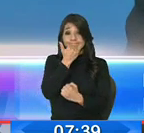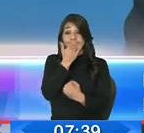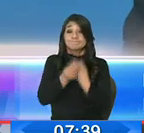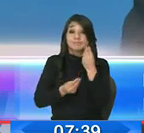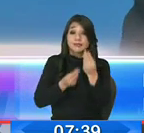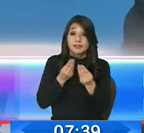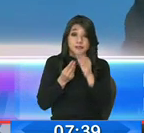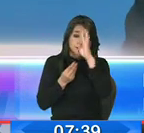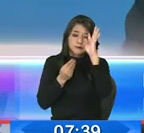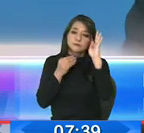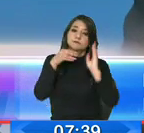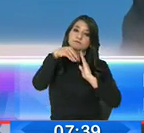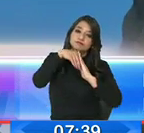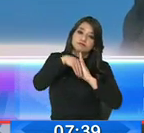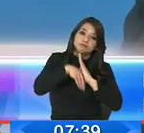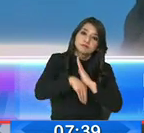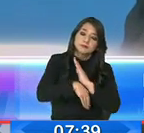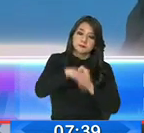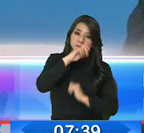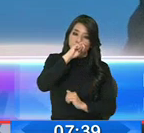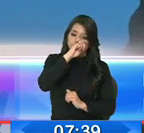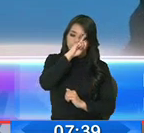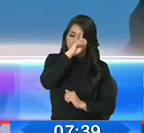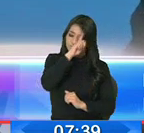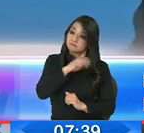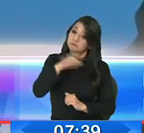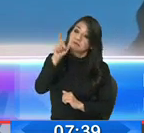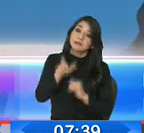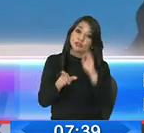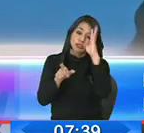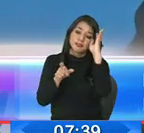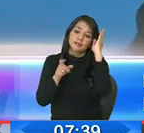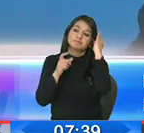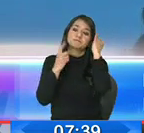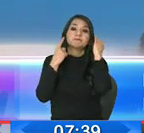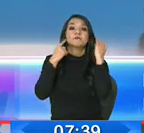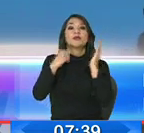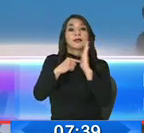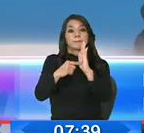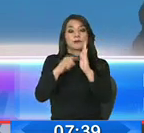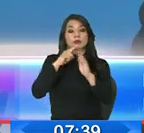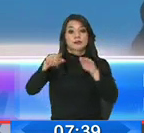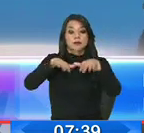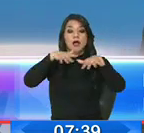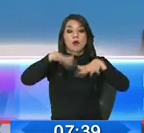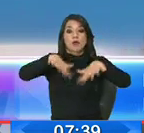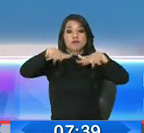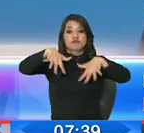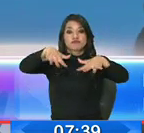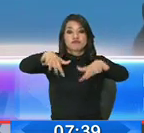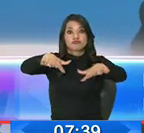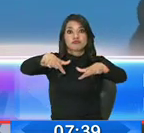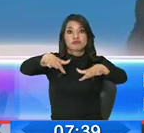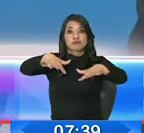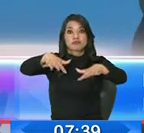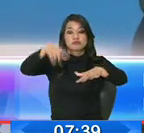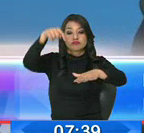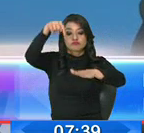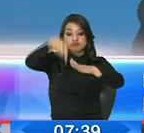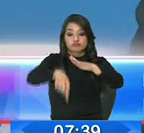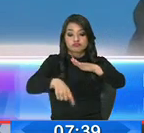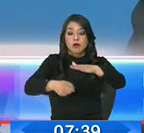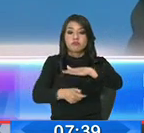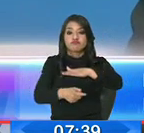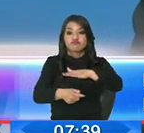como me puso alguien el ejemplo de que en el agua hirviendo, si se lanza el marisco o la langosta vivo, entonces